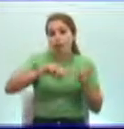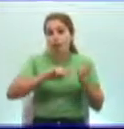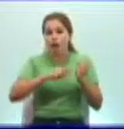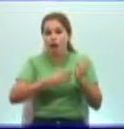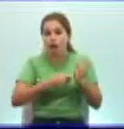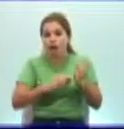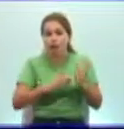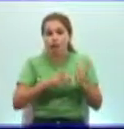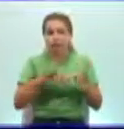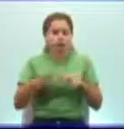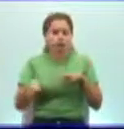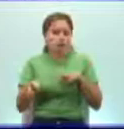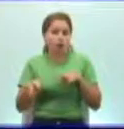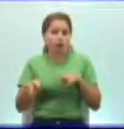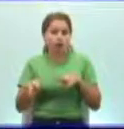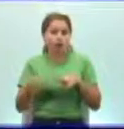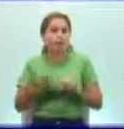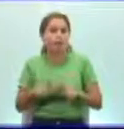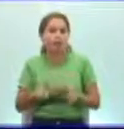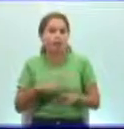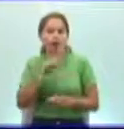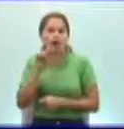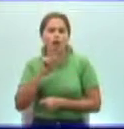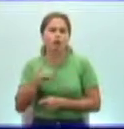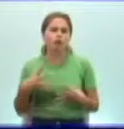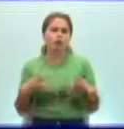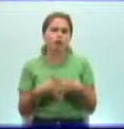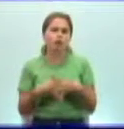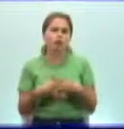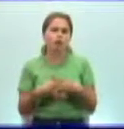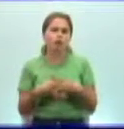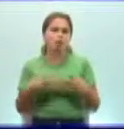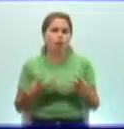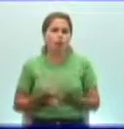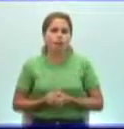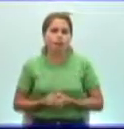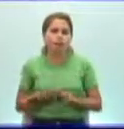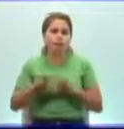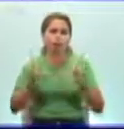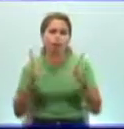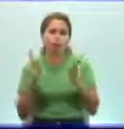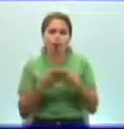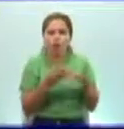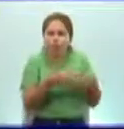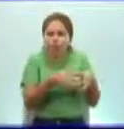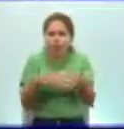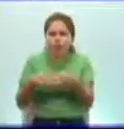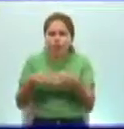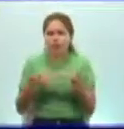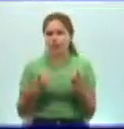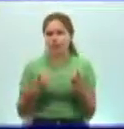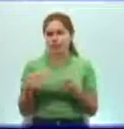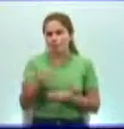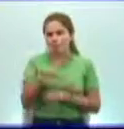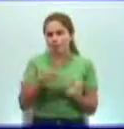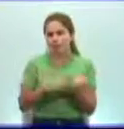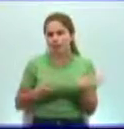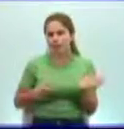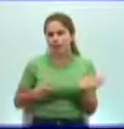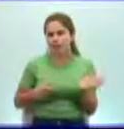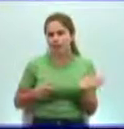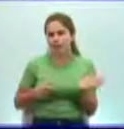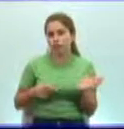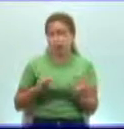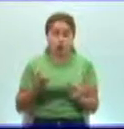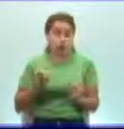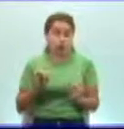etc. Pero hay una pregunta que nos surge en este momento. ¿Todos esos dispositivos necesitan la misma cantidad de corriente? Por supuesto